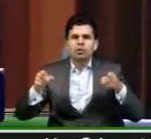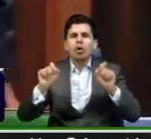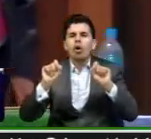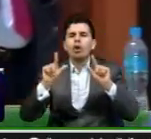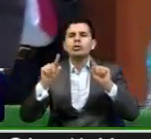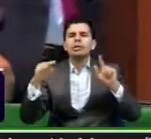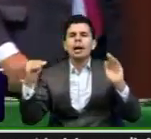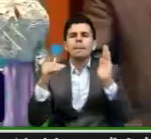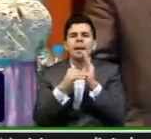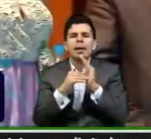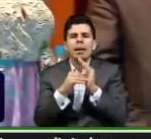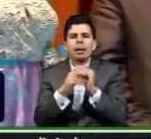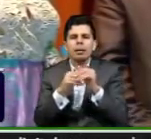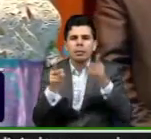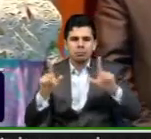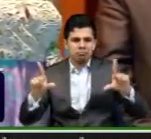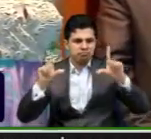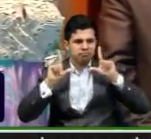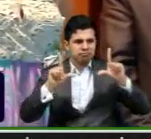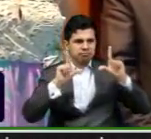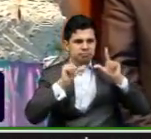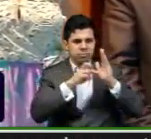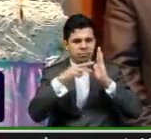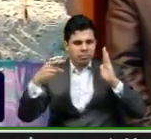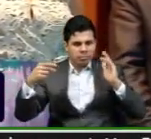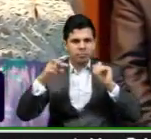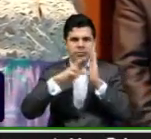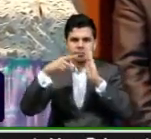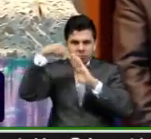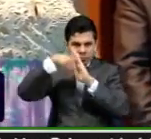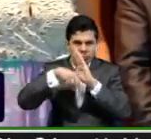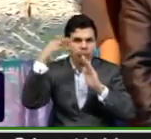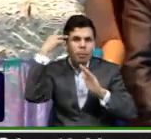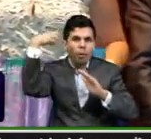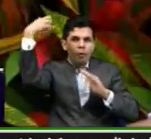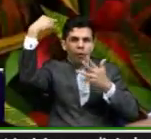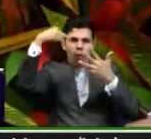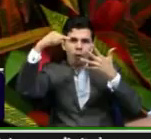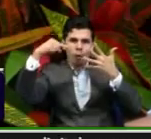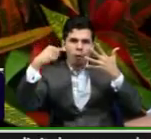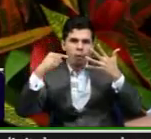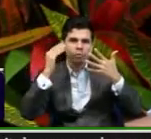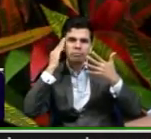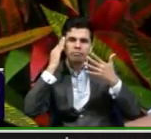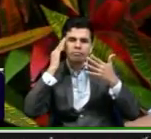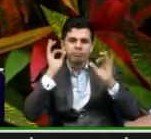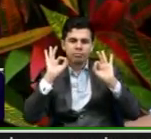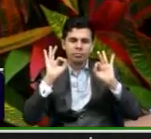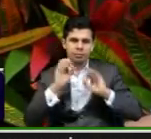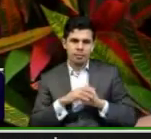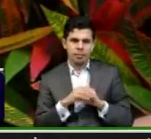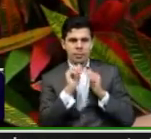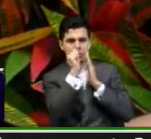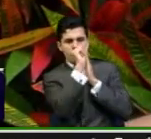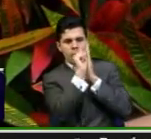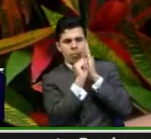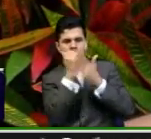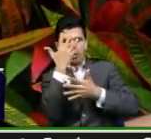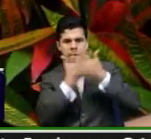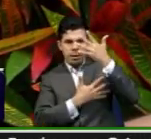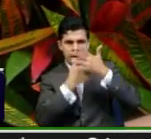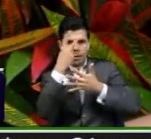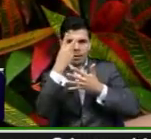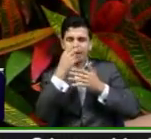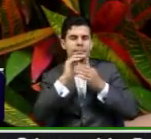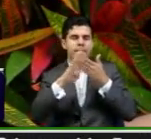del departamento, se busca capacitar a tecnólogos y profesionales en diferentes áreas del saber. Tenemos 15 programas en este programa